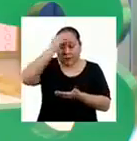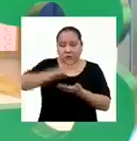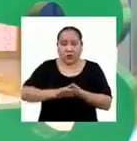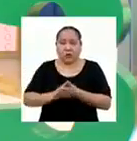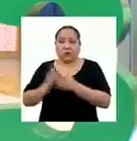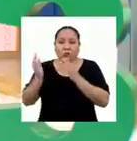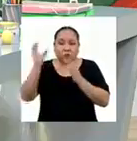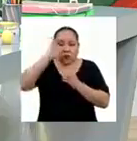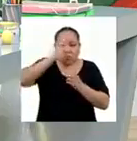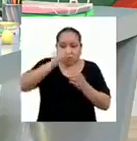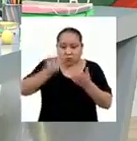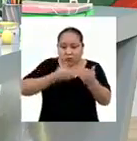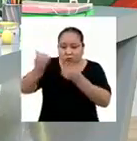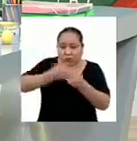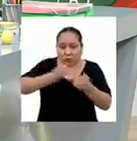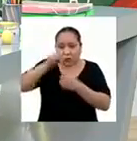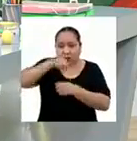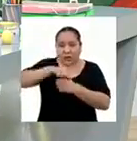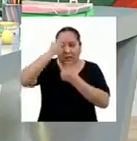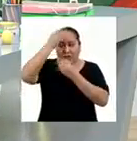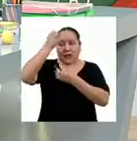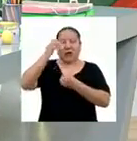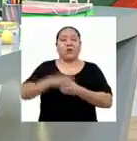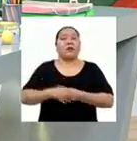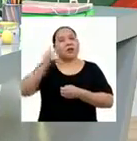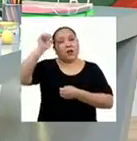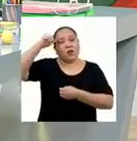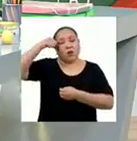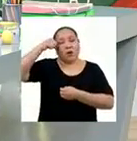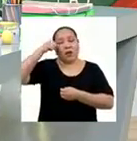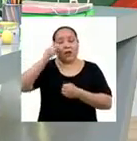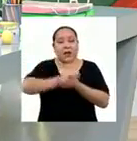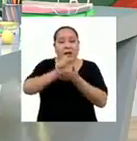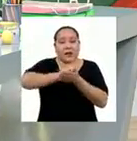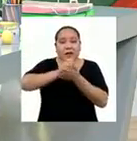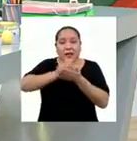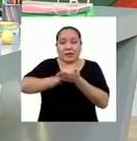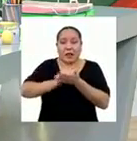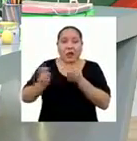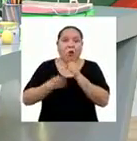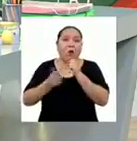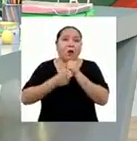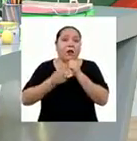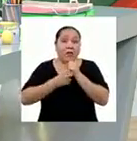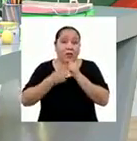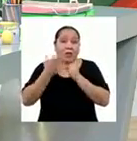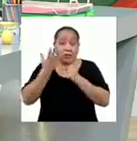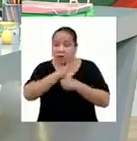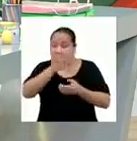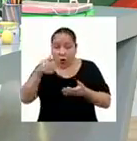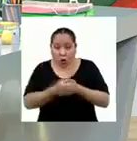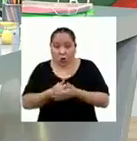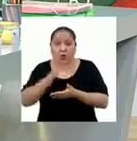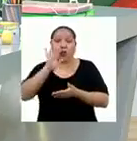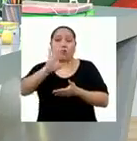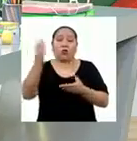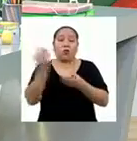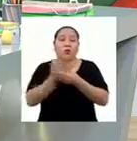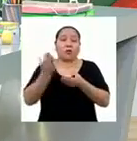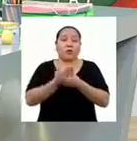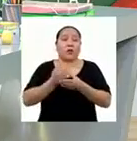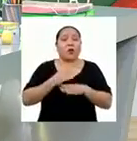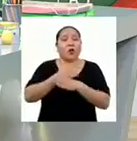recopilaremos a través de la encuesta. Recuerda registrar y guardar todos tus avances en tu portafolio y comparte